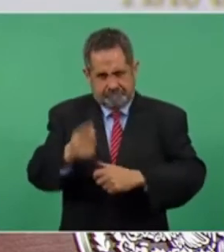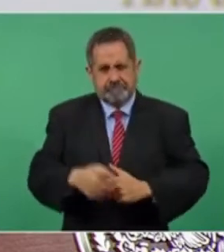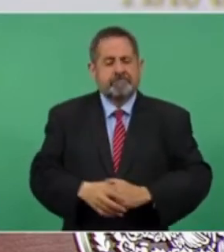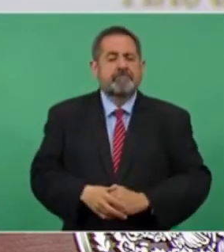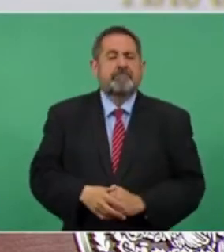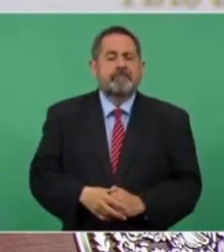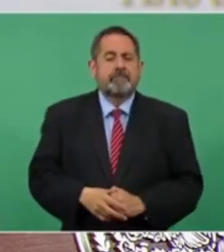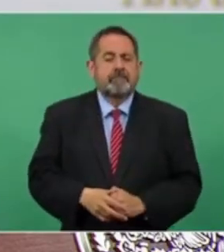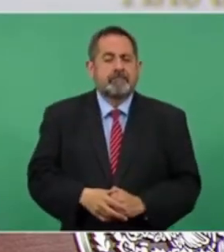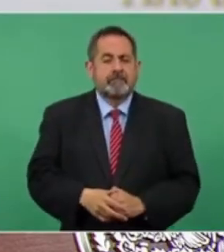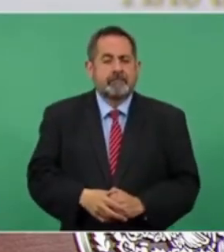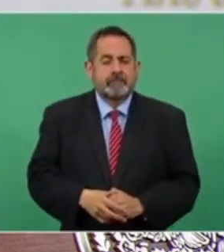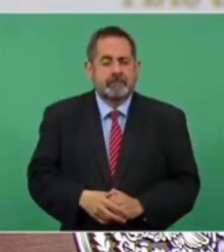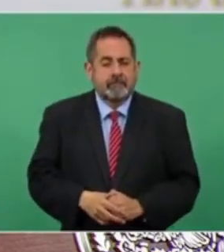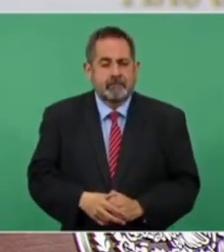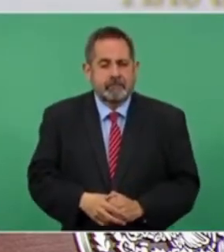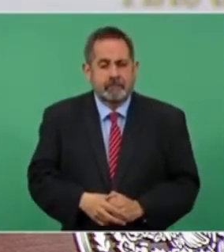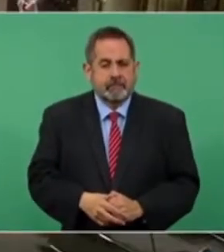No